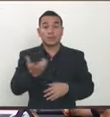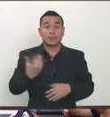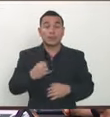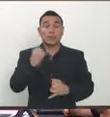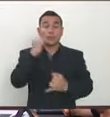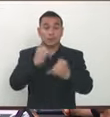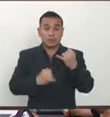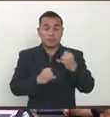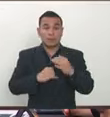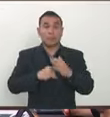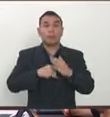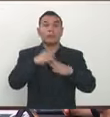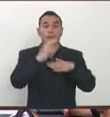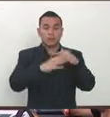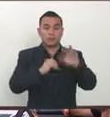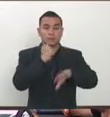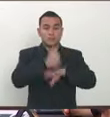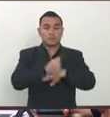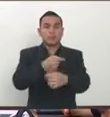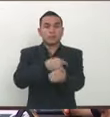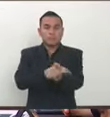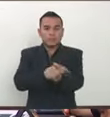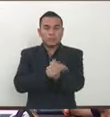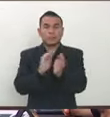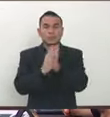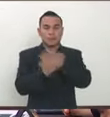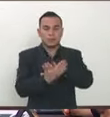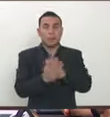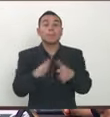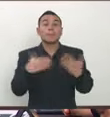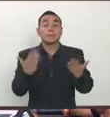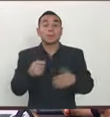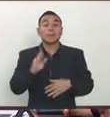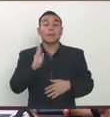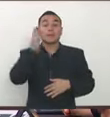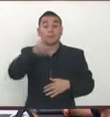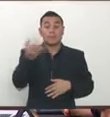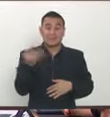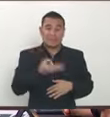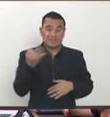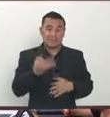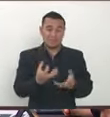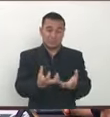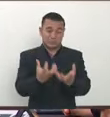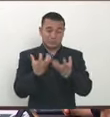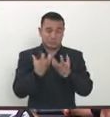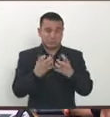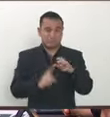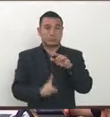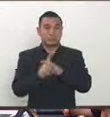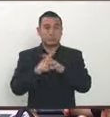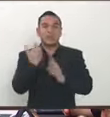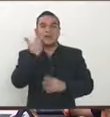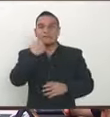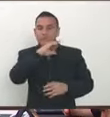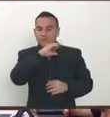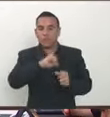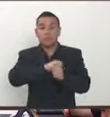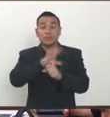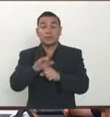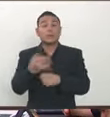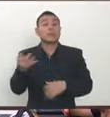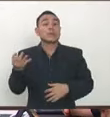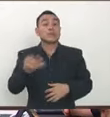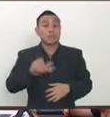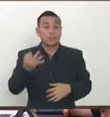tiempo para que cuando venga una necesidad masiva de pacientes, si se diera así, en el peor de los casos, vamos a